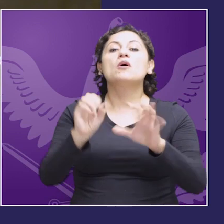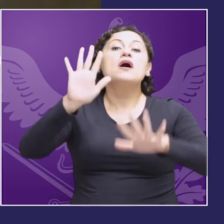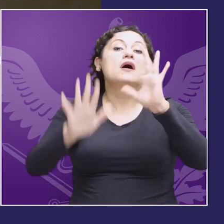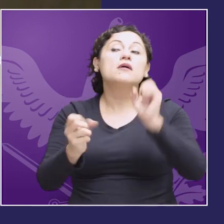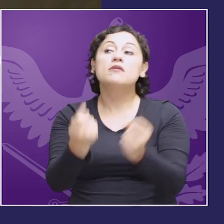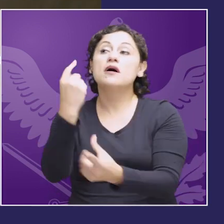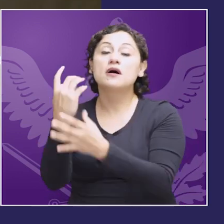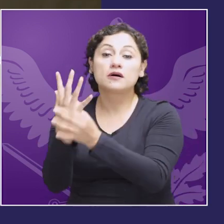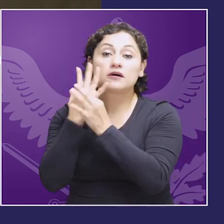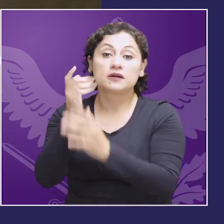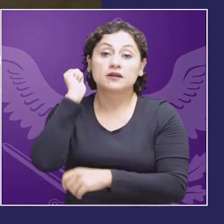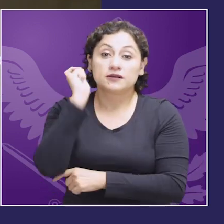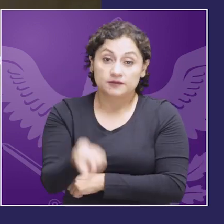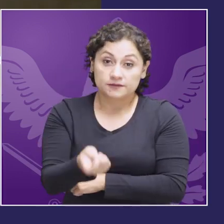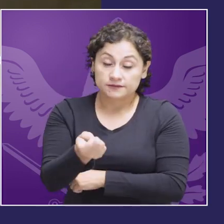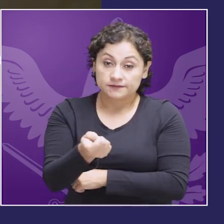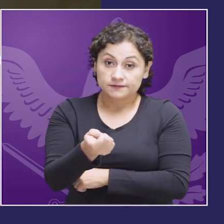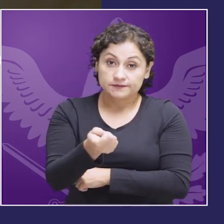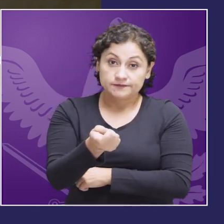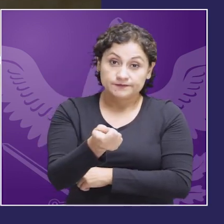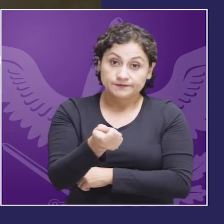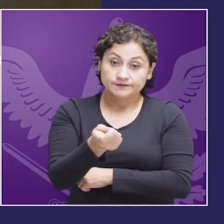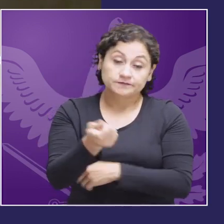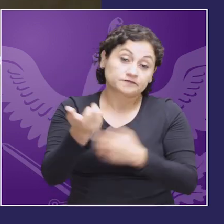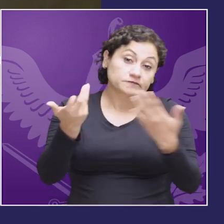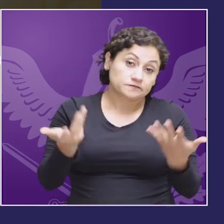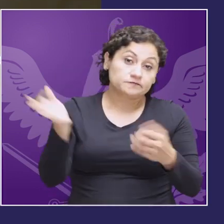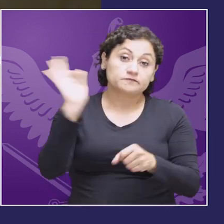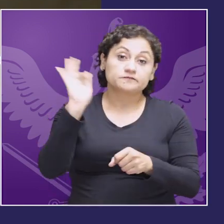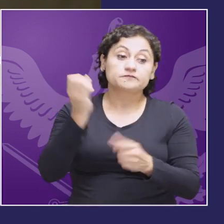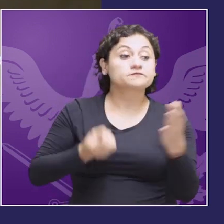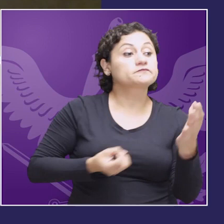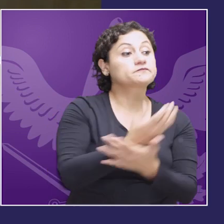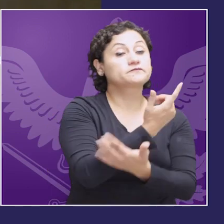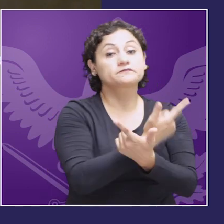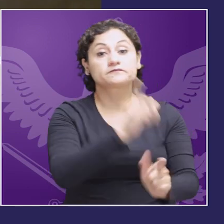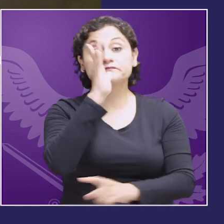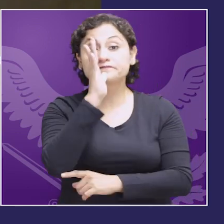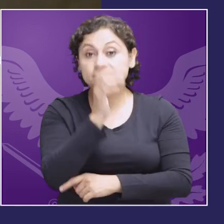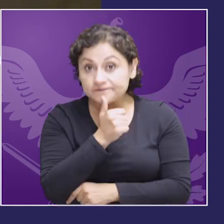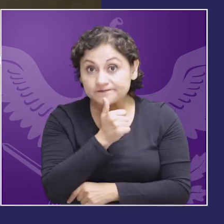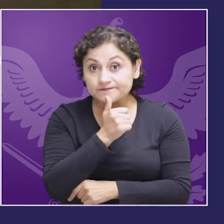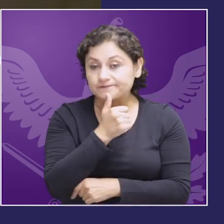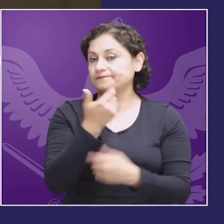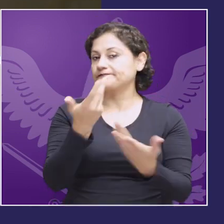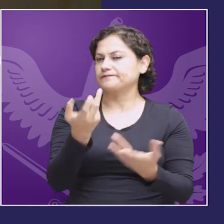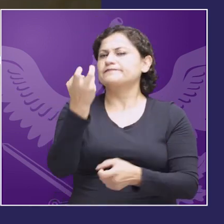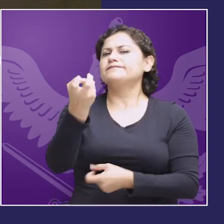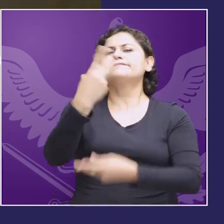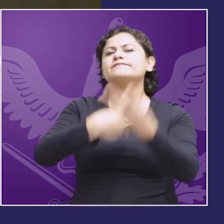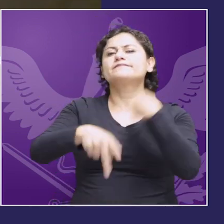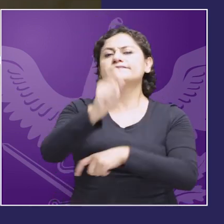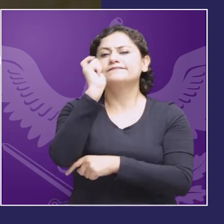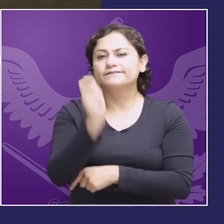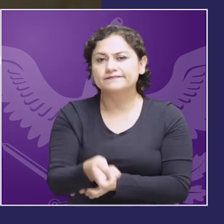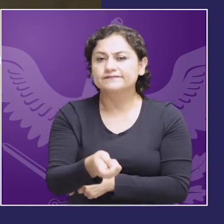las penas, se establece la prisión preventiva oficiosa, automática, se dice que ahora ya se